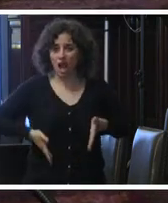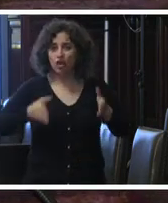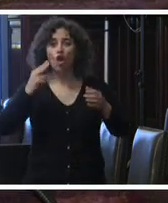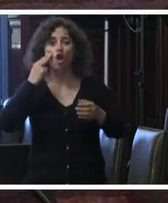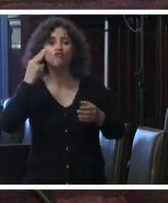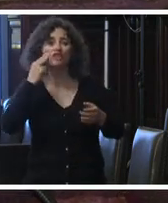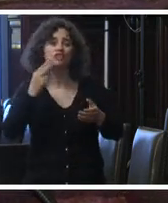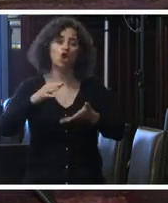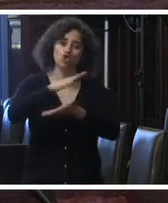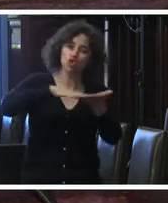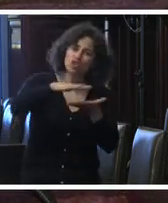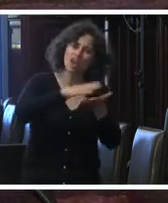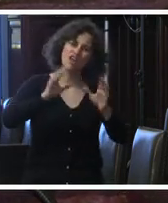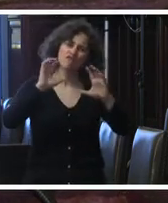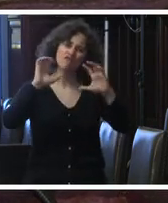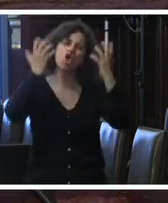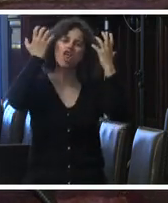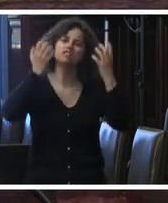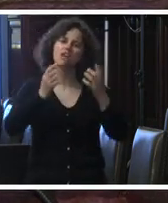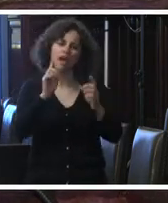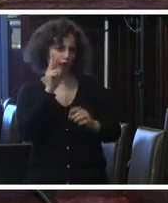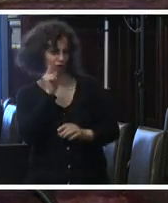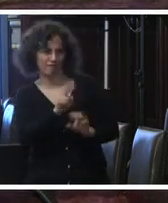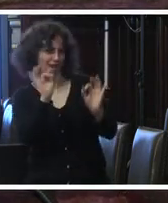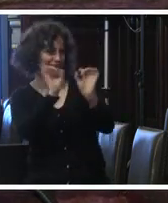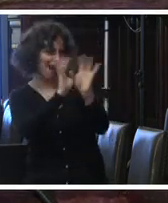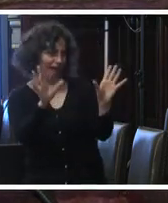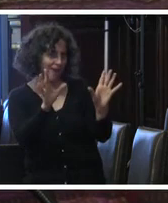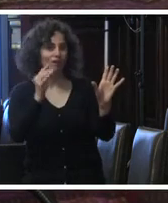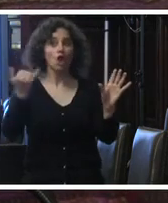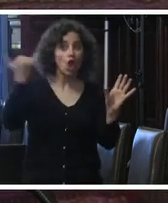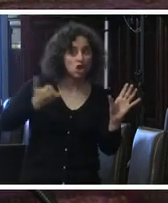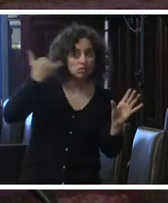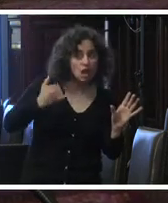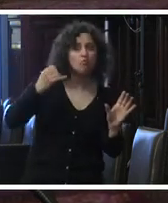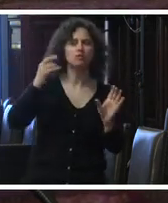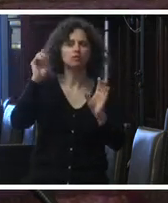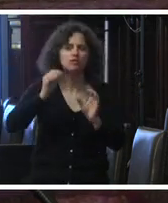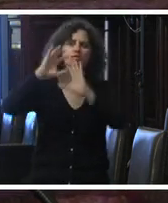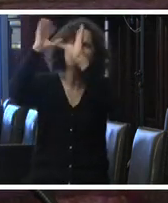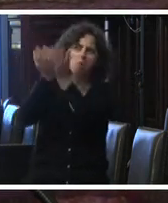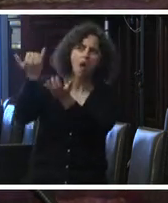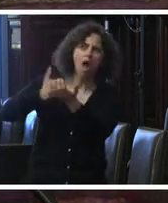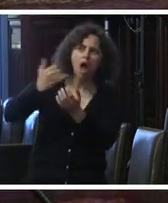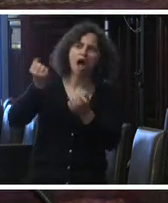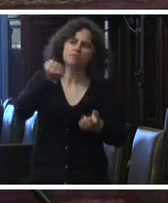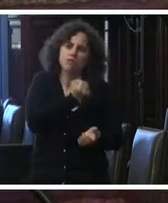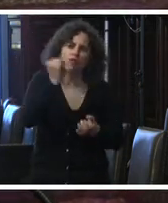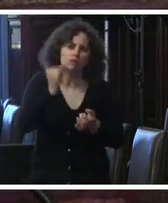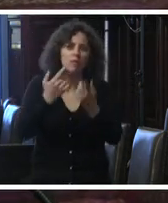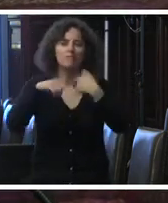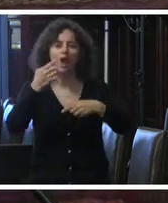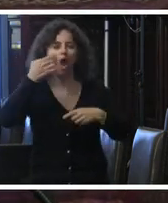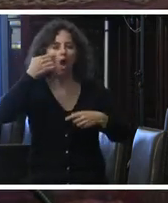son violencias aún invisibilizadas. Conocemos por reportes internacionales muchas veces casos de asesinatos, pero